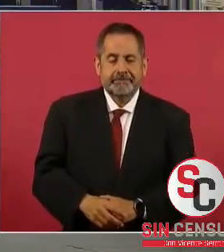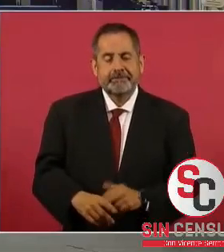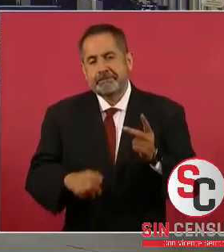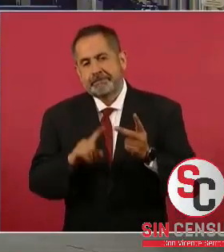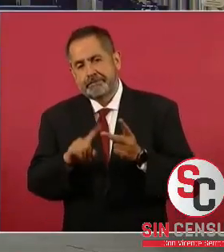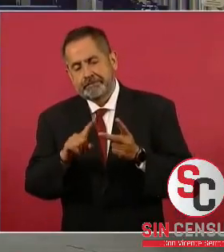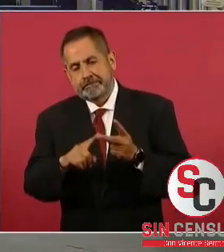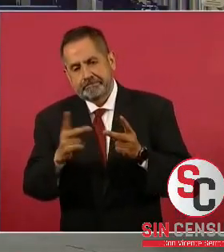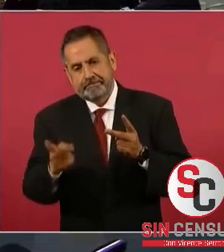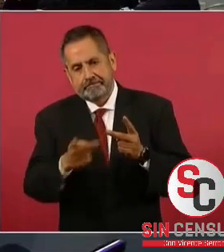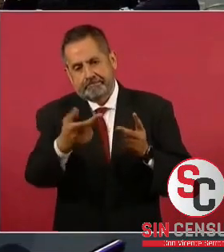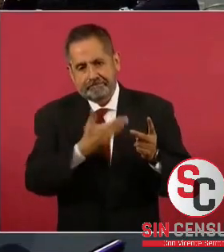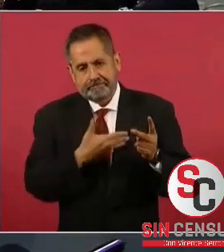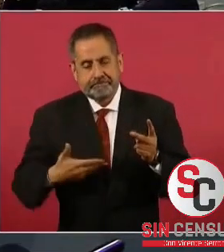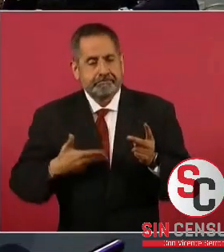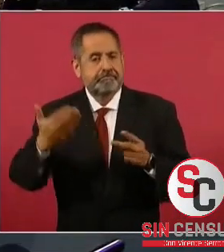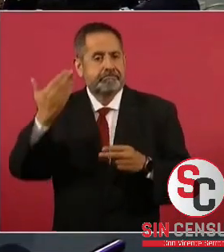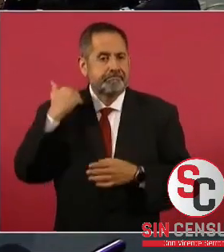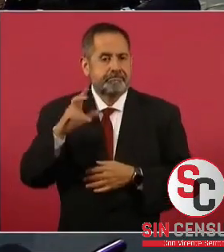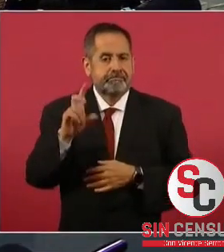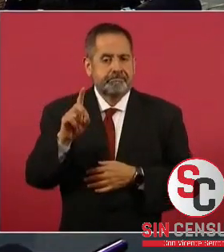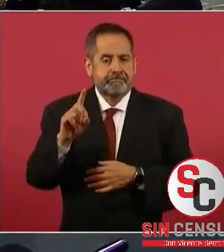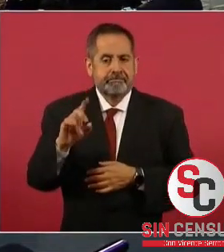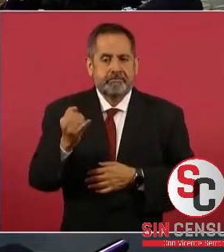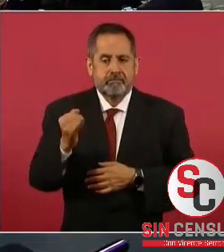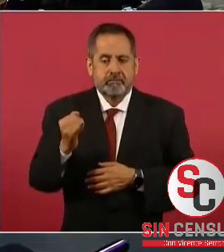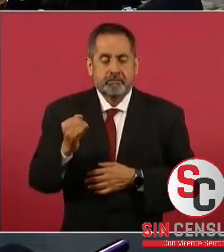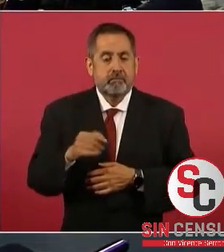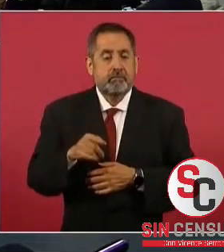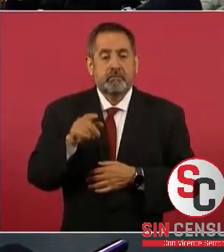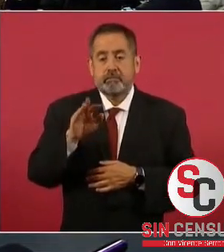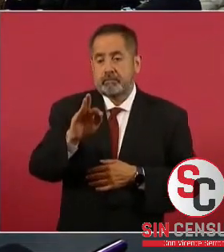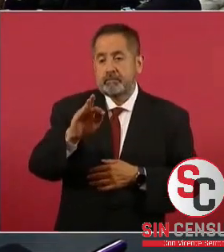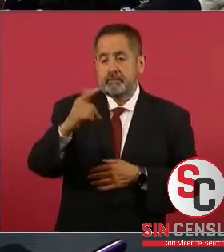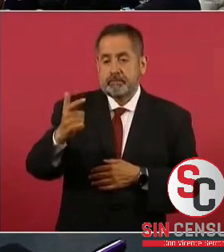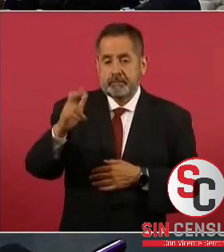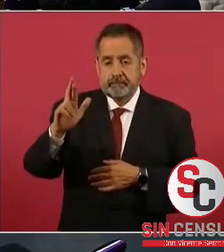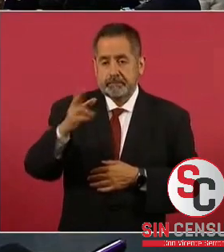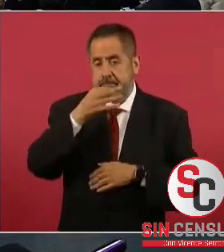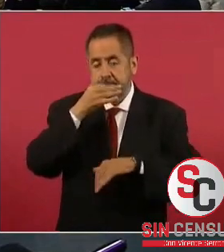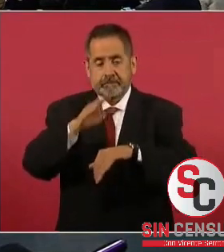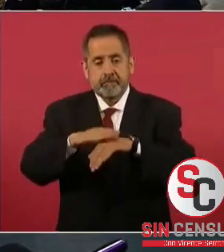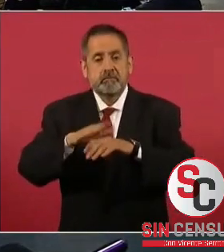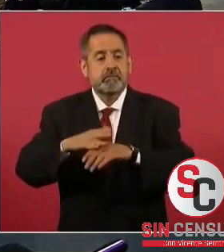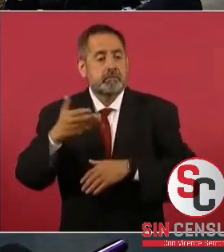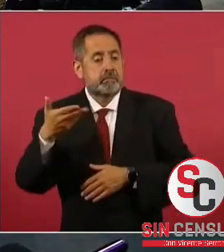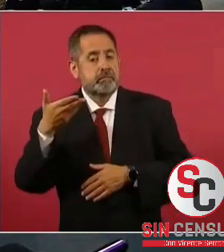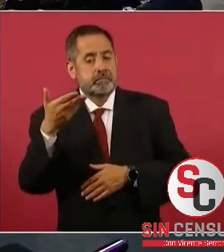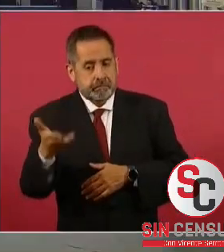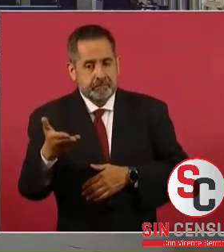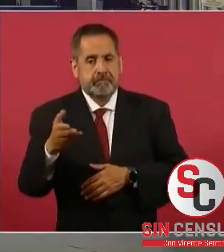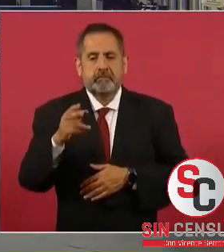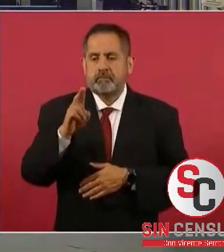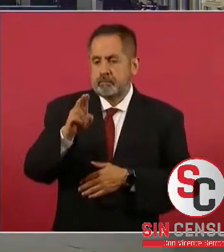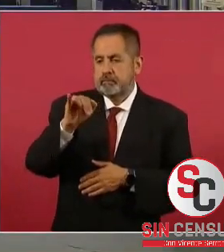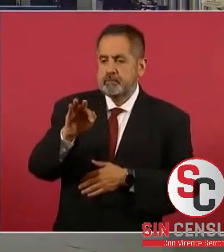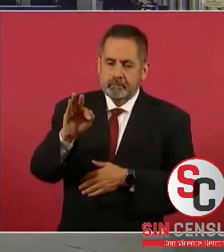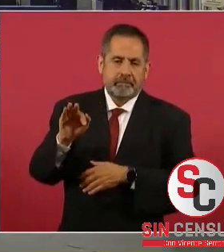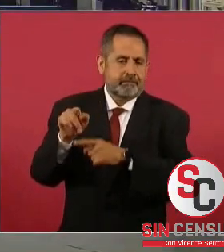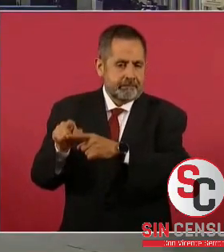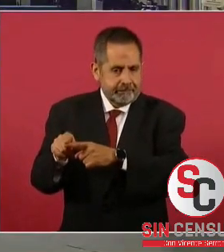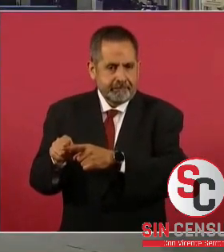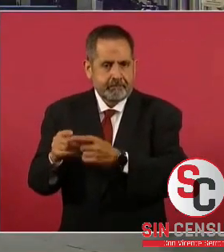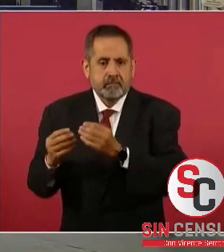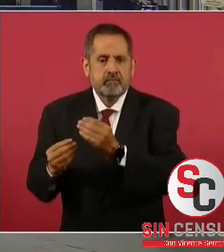presidente, el 30 de junio pasado, la Fiscalía General de la República indicó que le iba a solicitar a la UIF precisamente